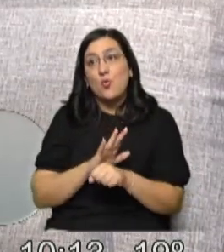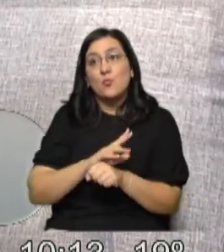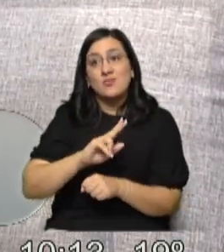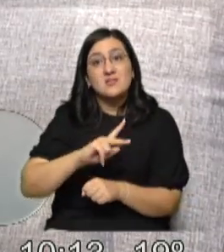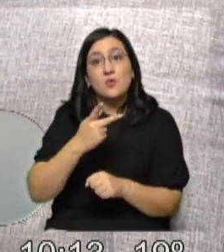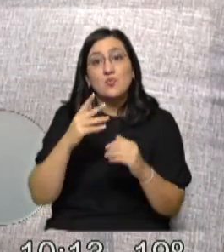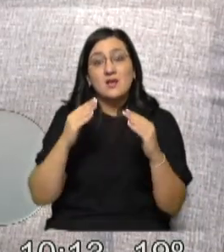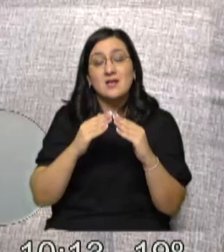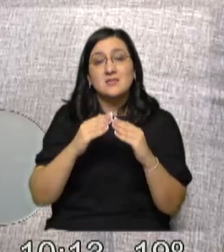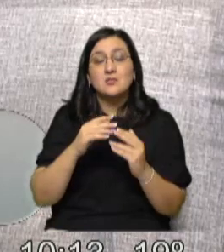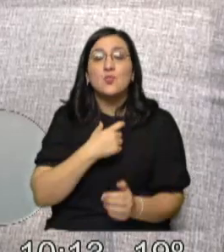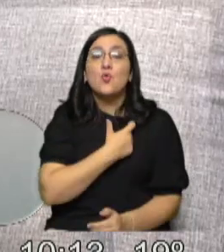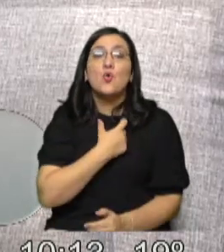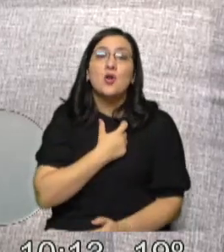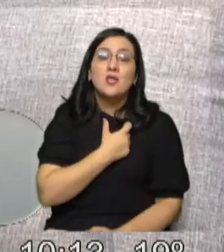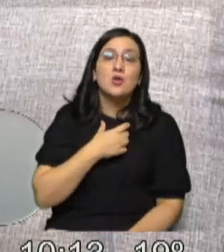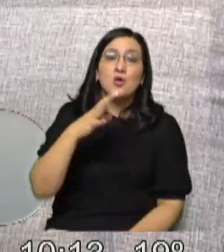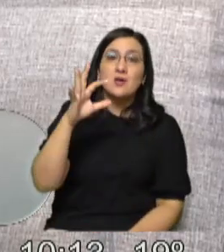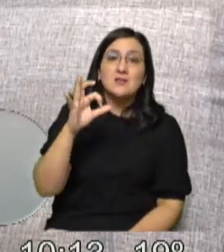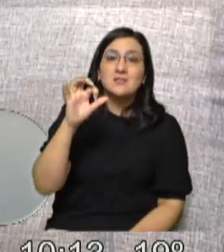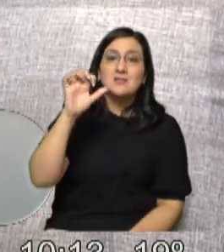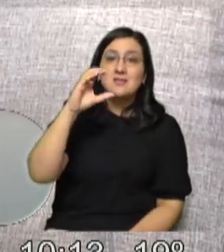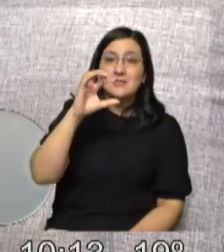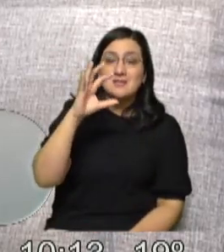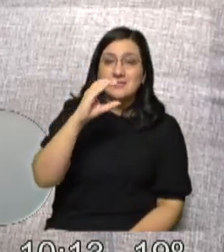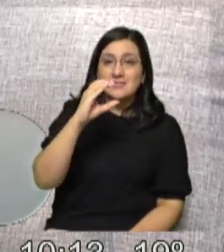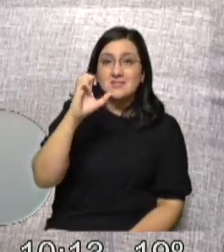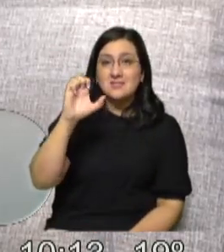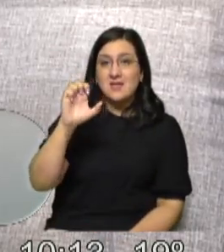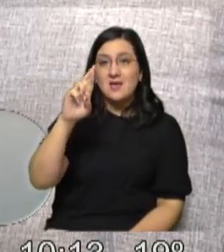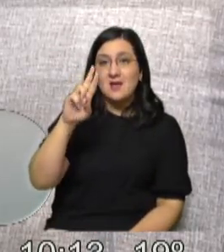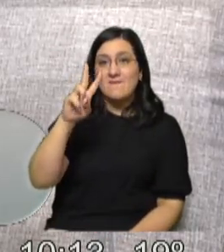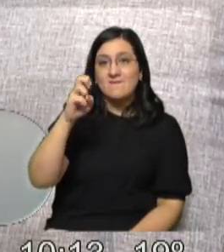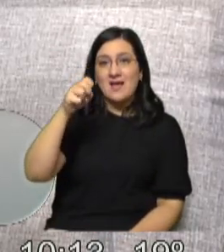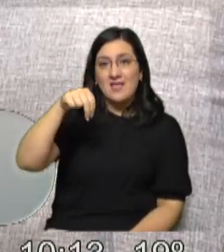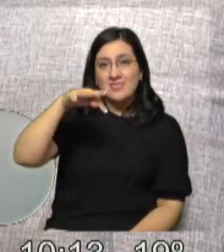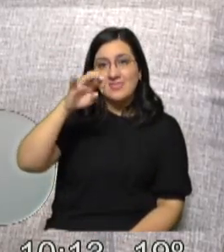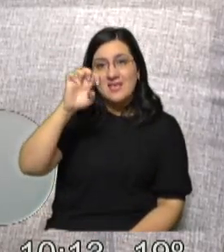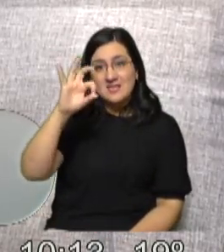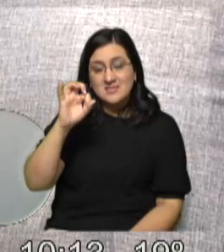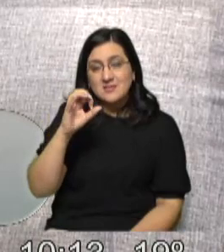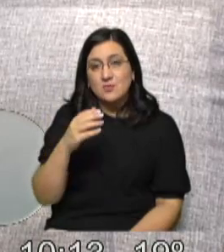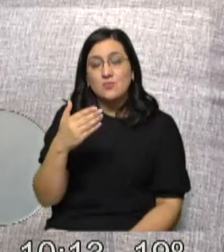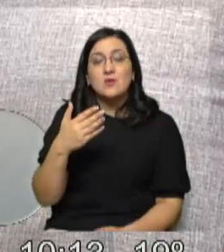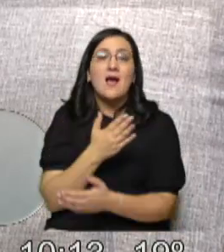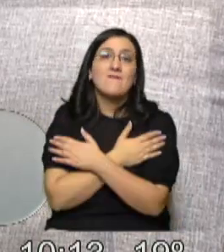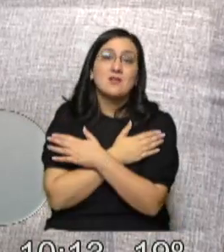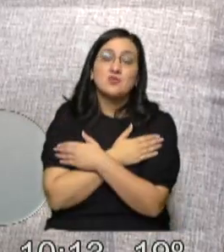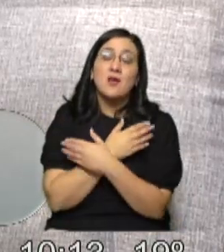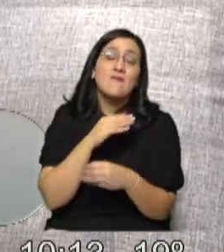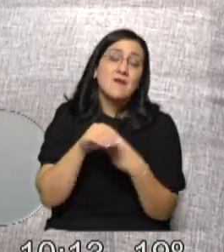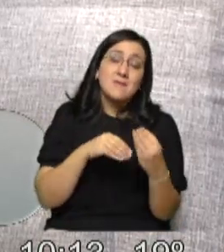Colegio Miguel de Cervantes. Un gran saludo a toda la familia que nos abre de par en